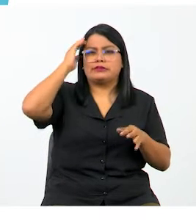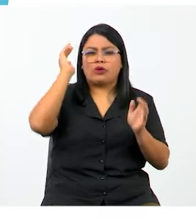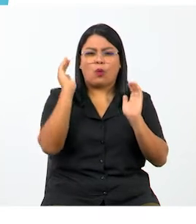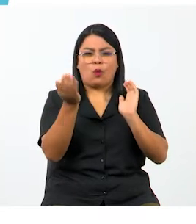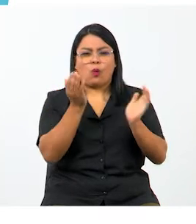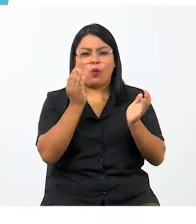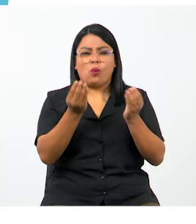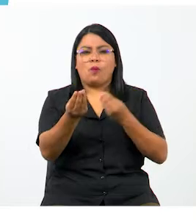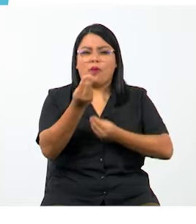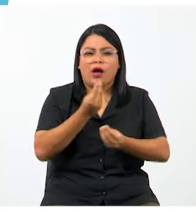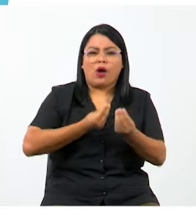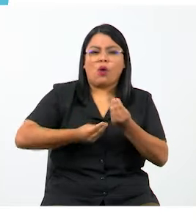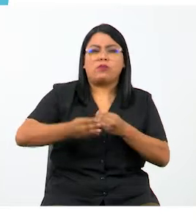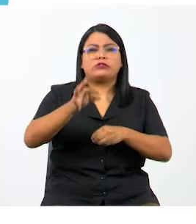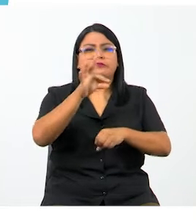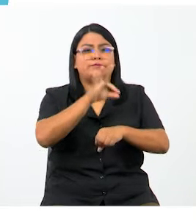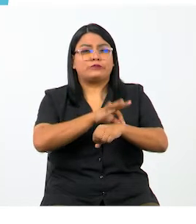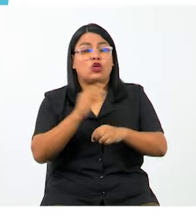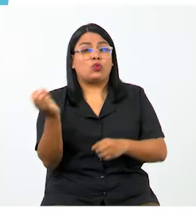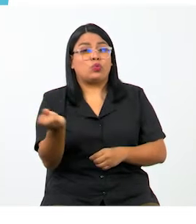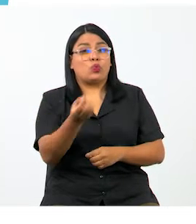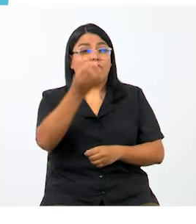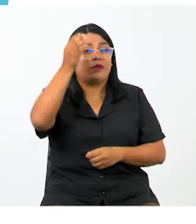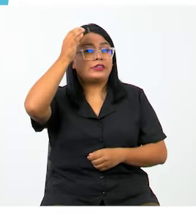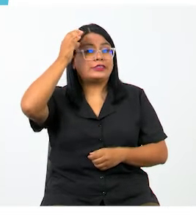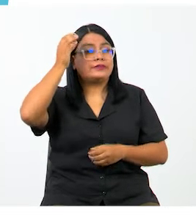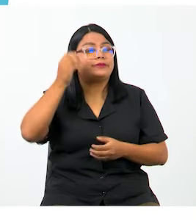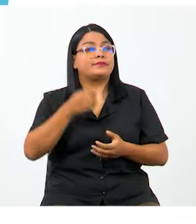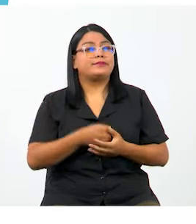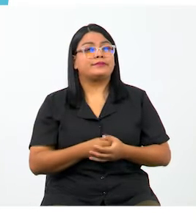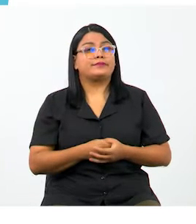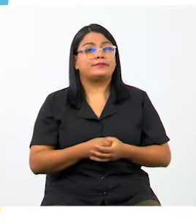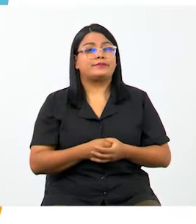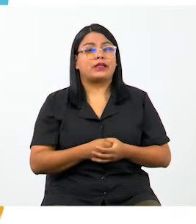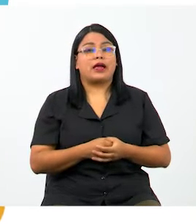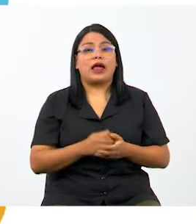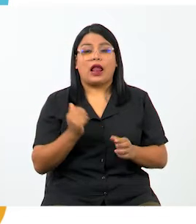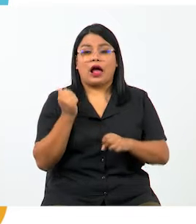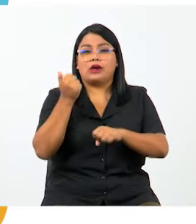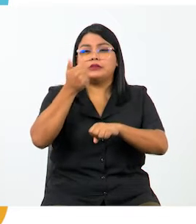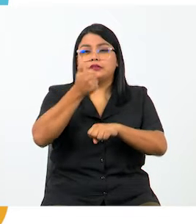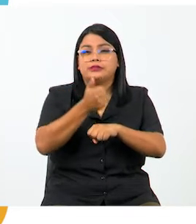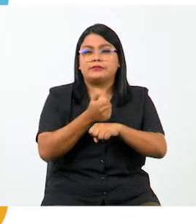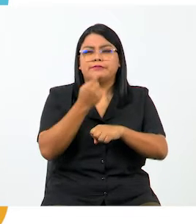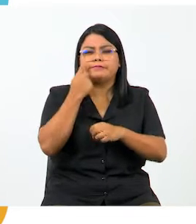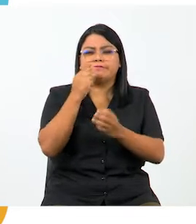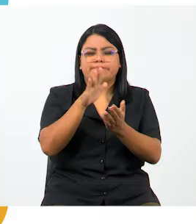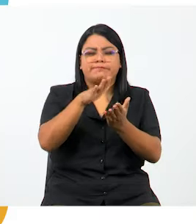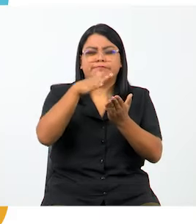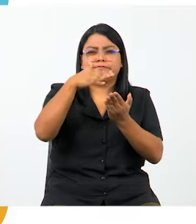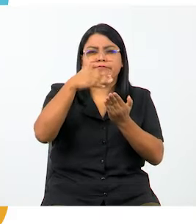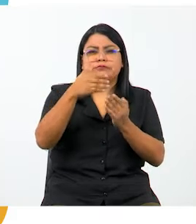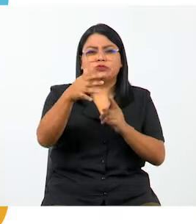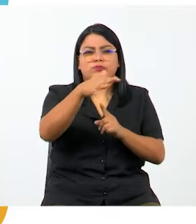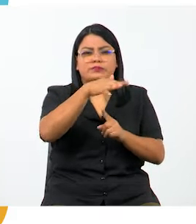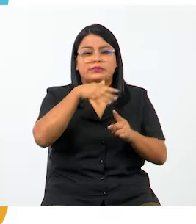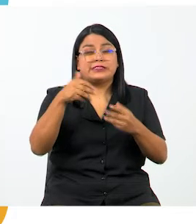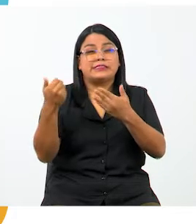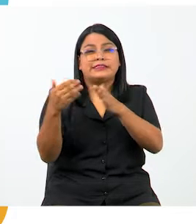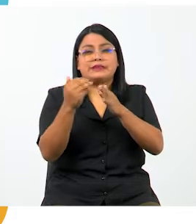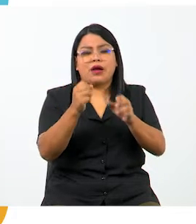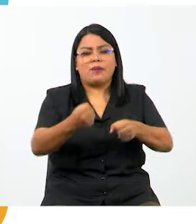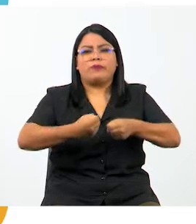y nuevos conocimientos. En la consolidación, se plantean escenarios variados para reforzar y aplicar